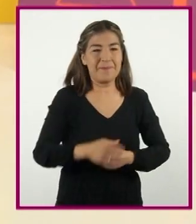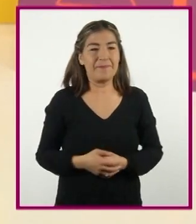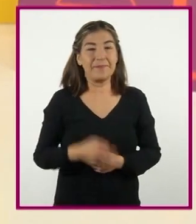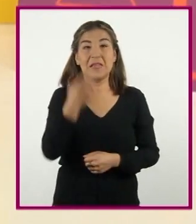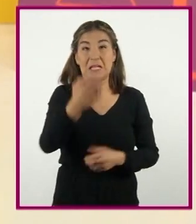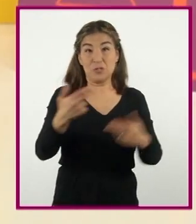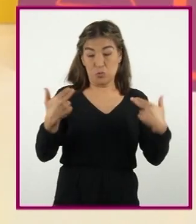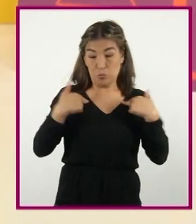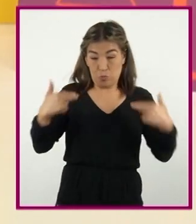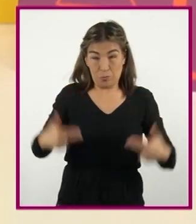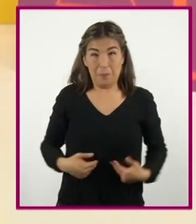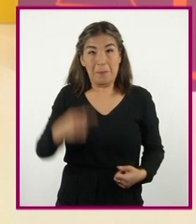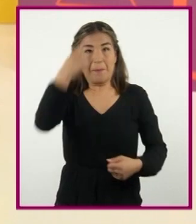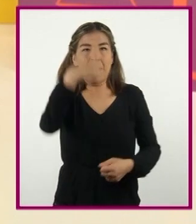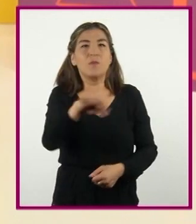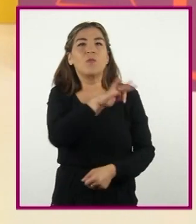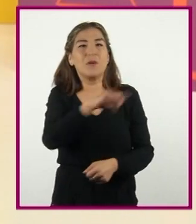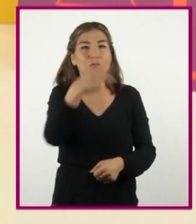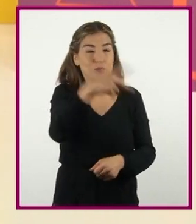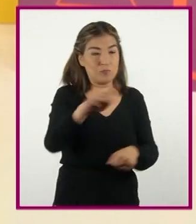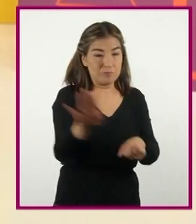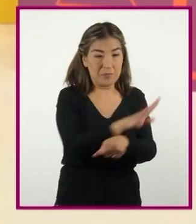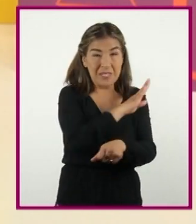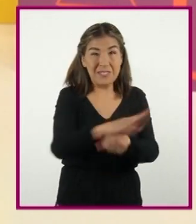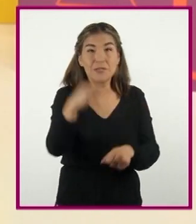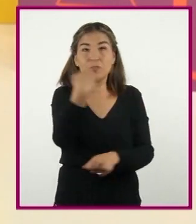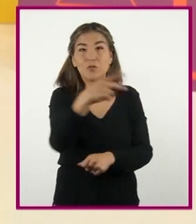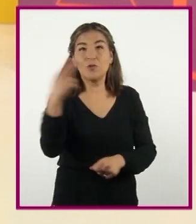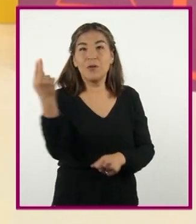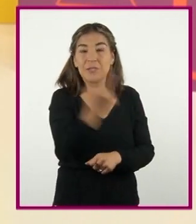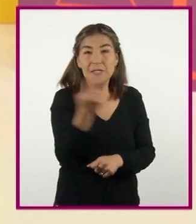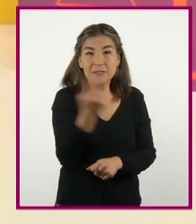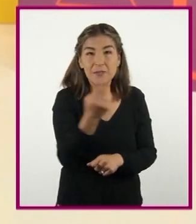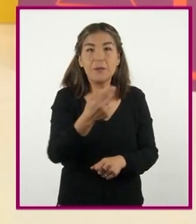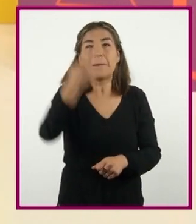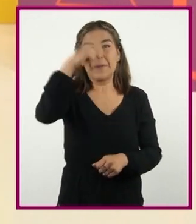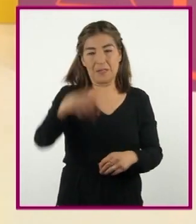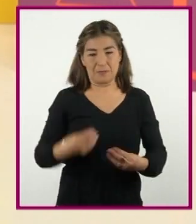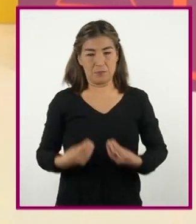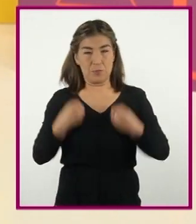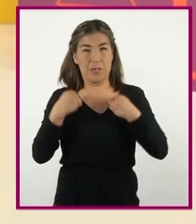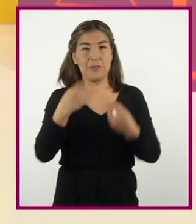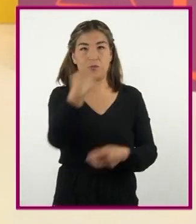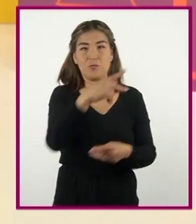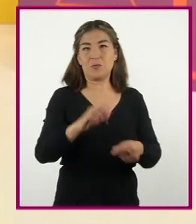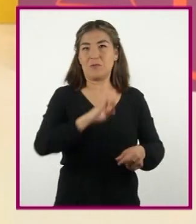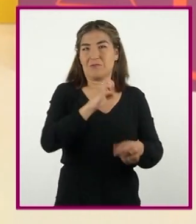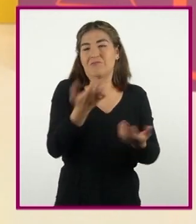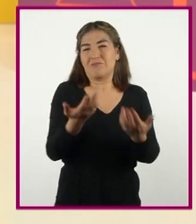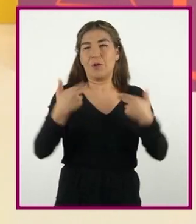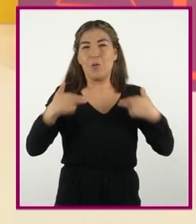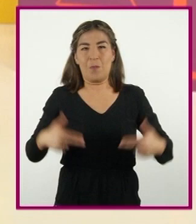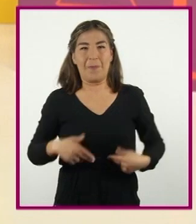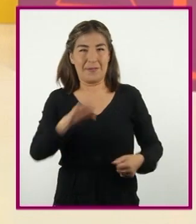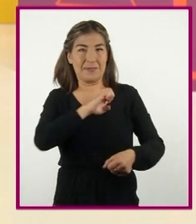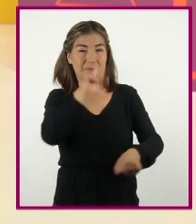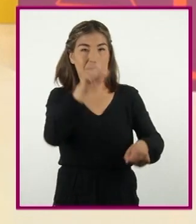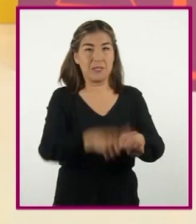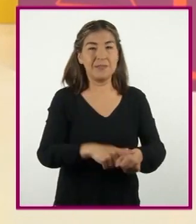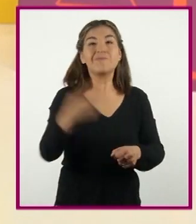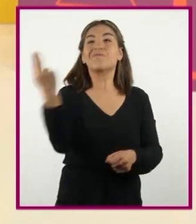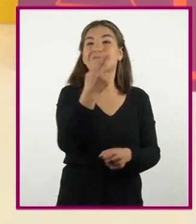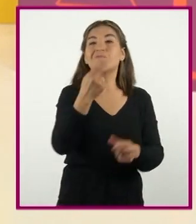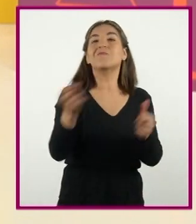humanidad pueda satisfacer sus necesidades y sobrevivir como especie, primero requiere atender